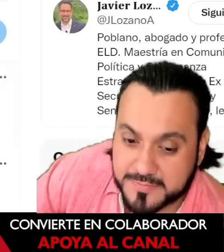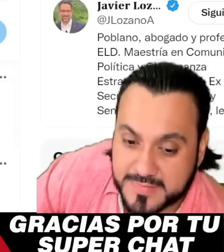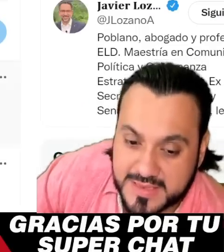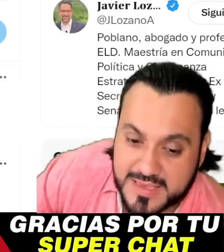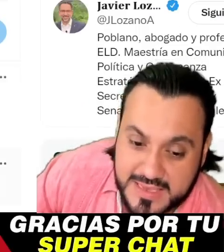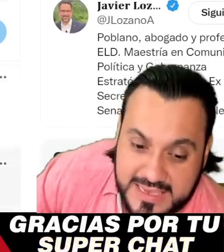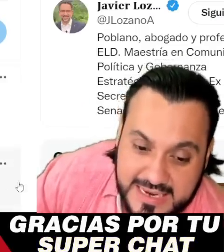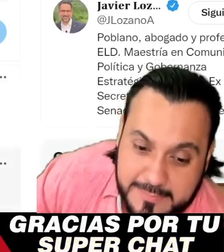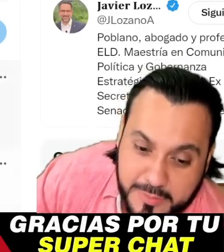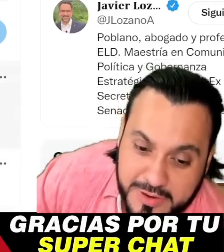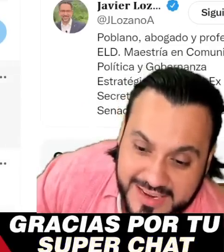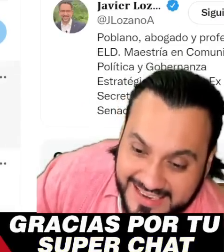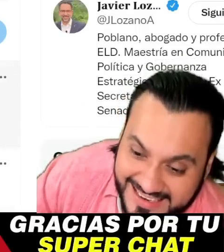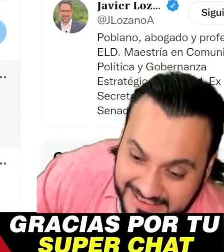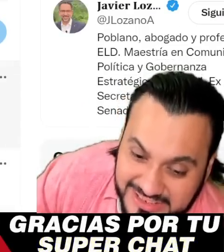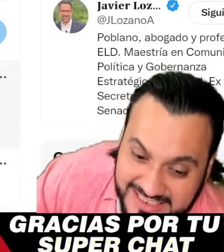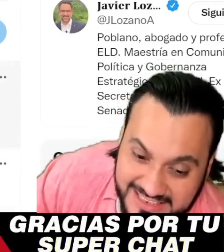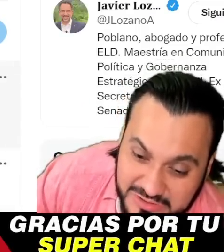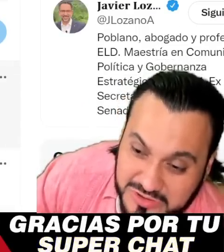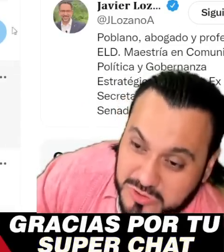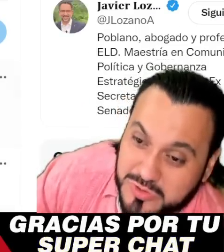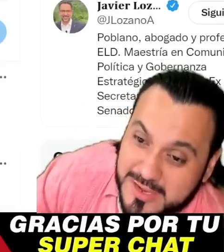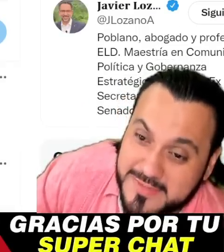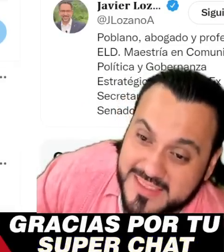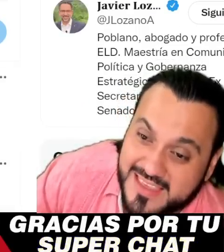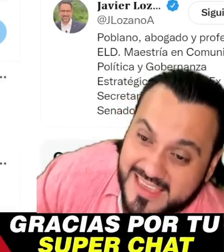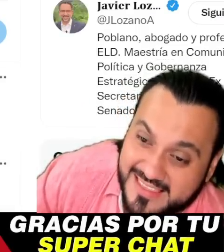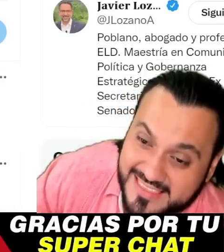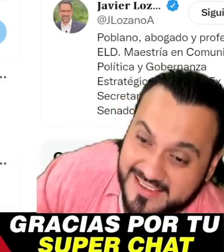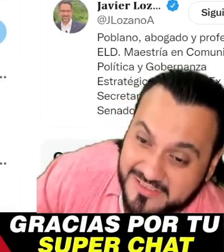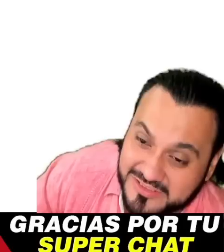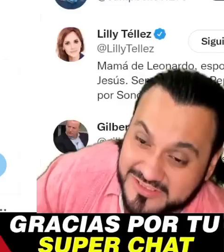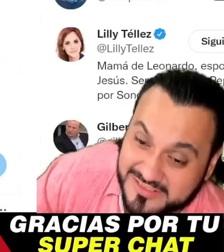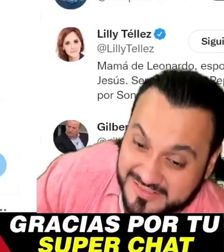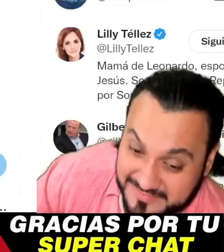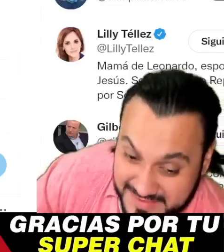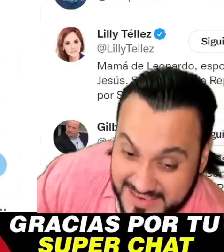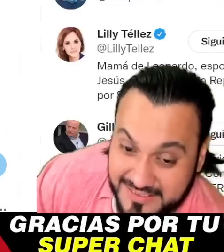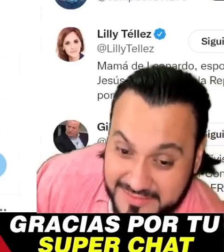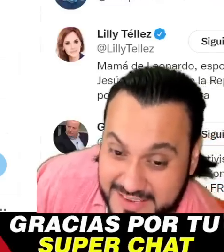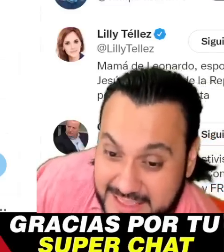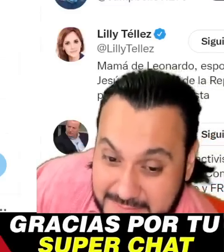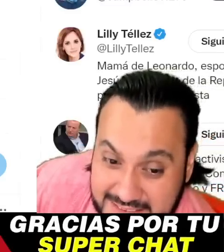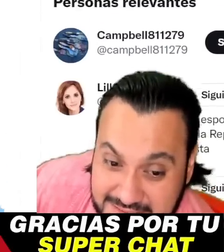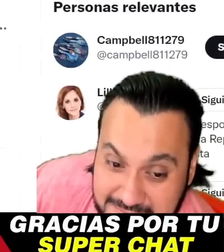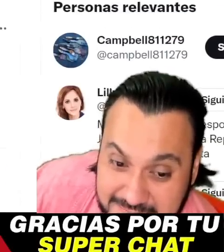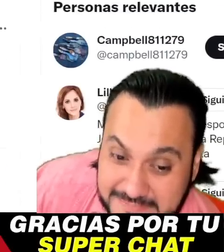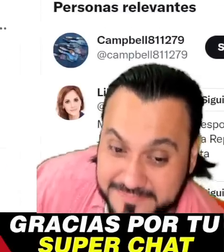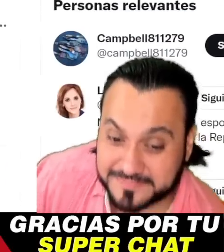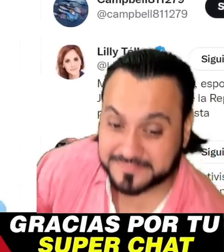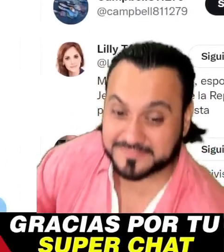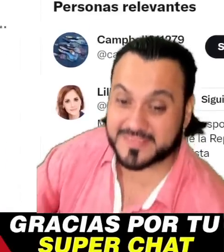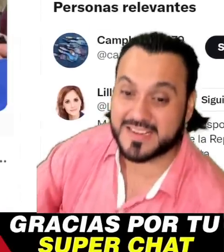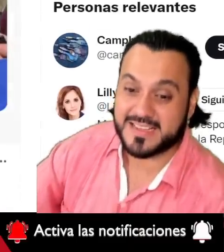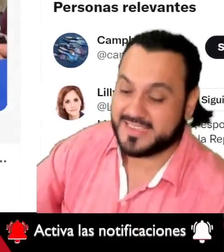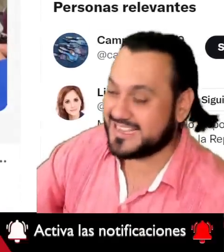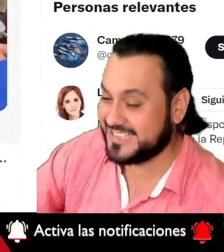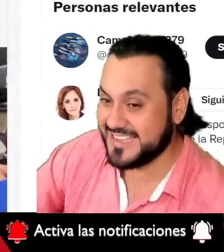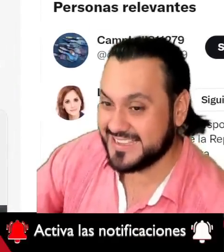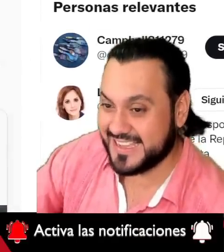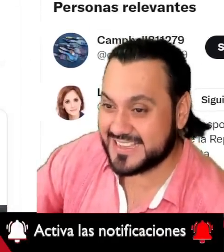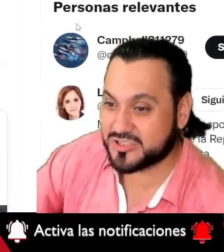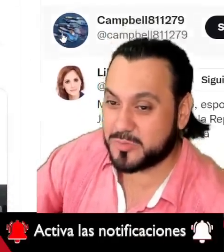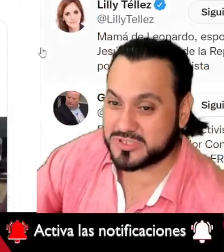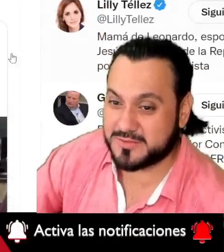lozano y le pone ricardos hay unas tsunami de en de jos nada más no y